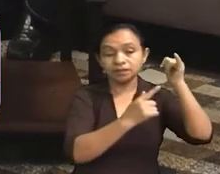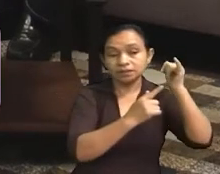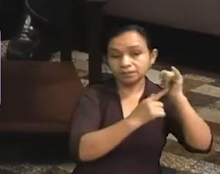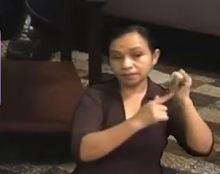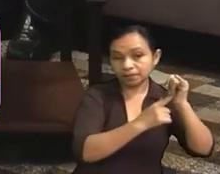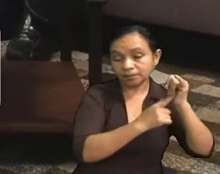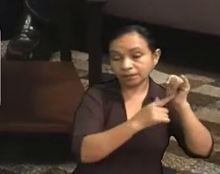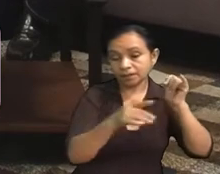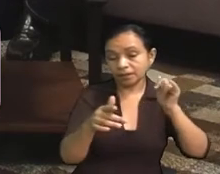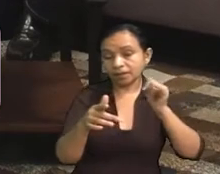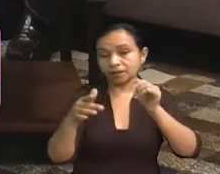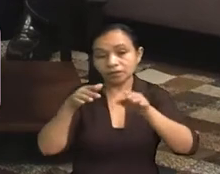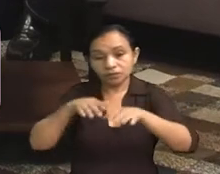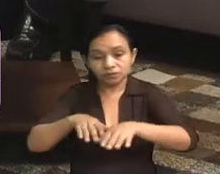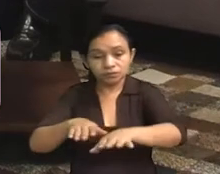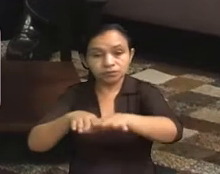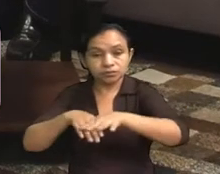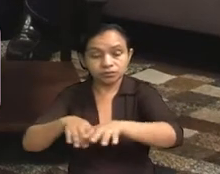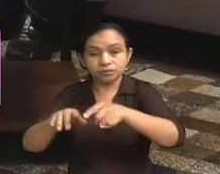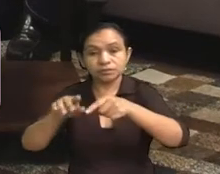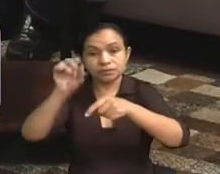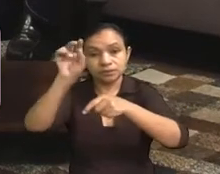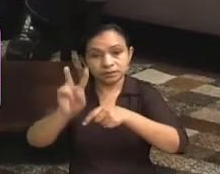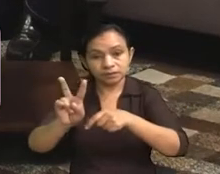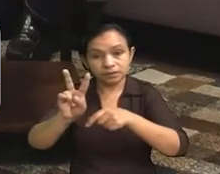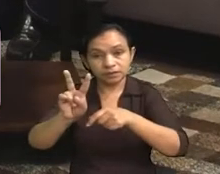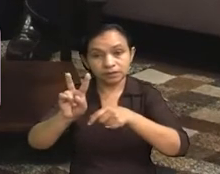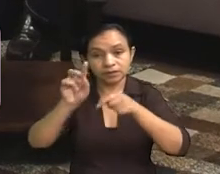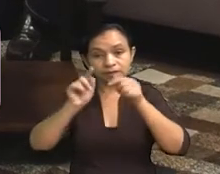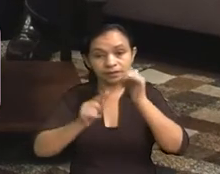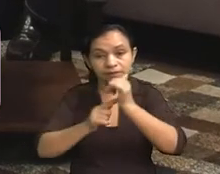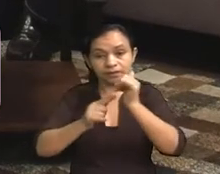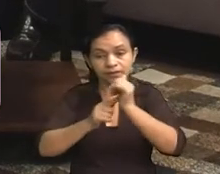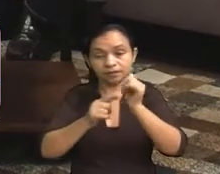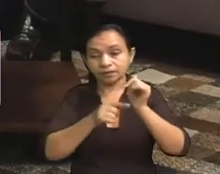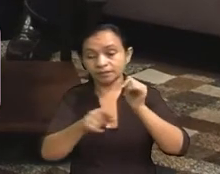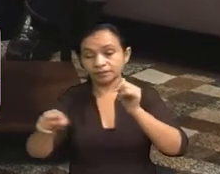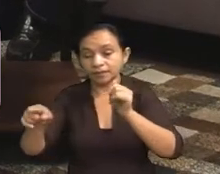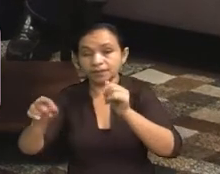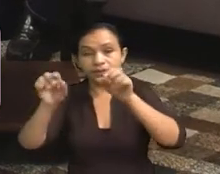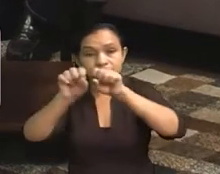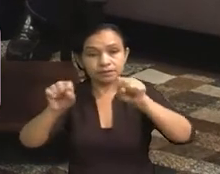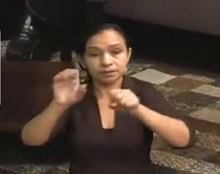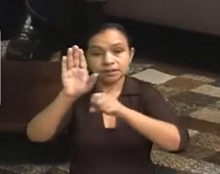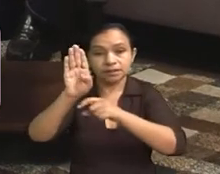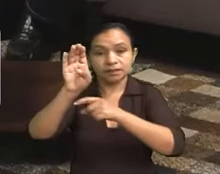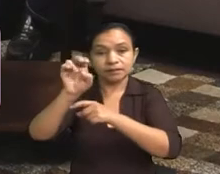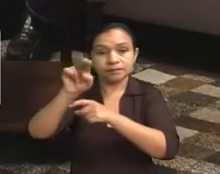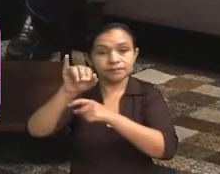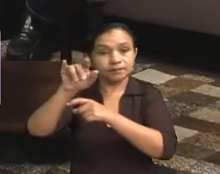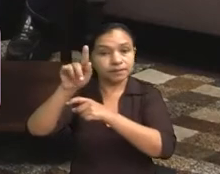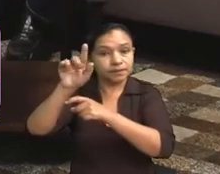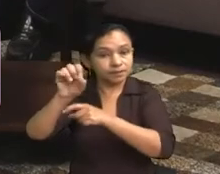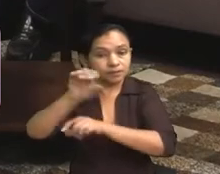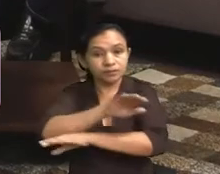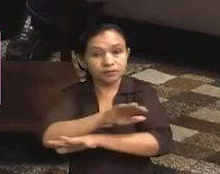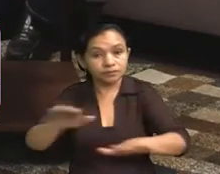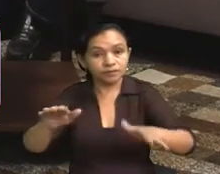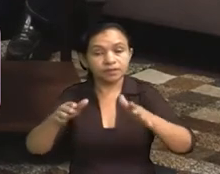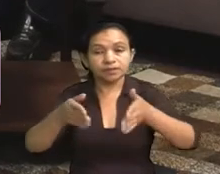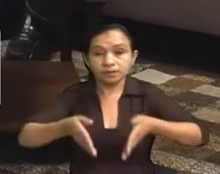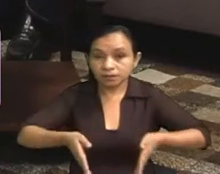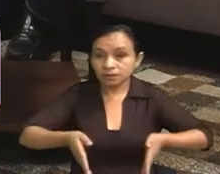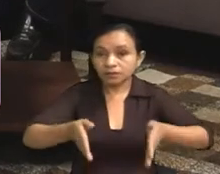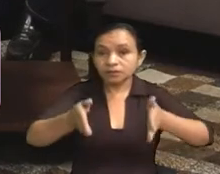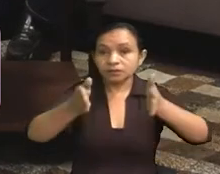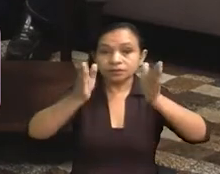Y ya para el próximo año va la segunda etapa, que es de Tipitapa a San Benito. Se terminó también la